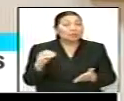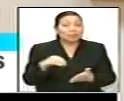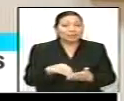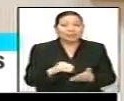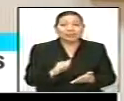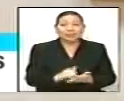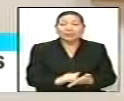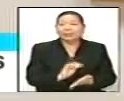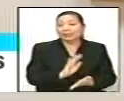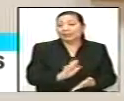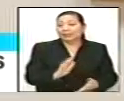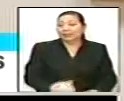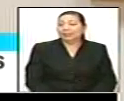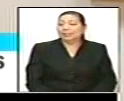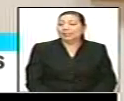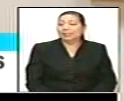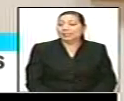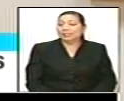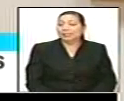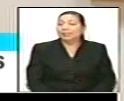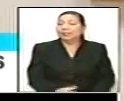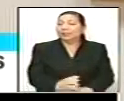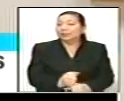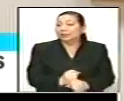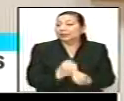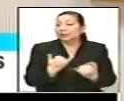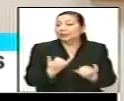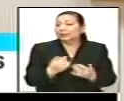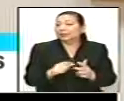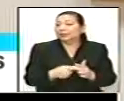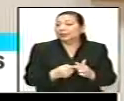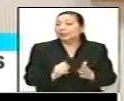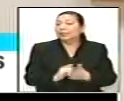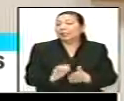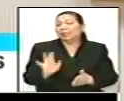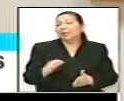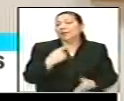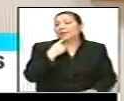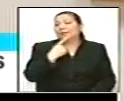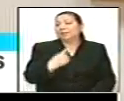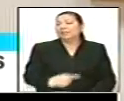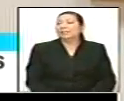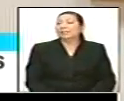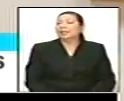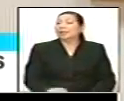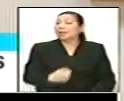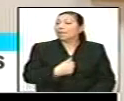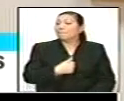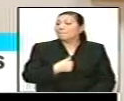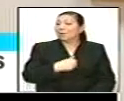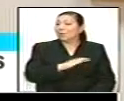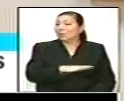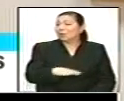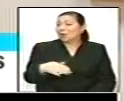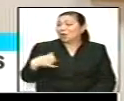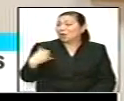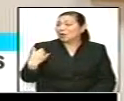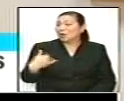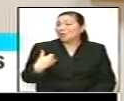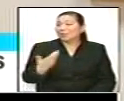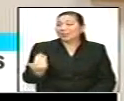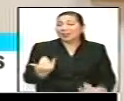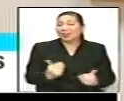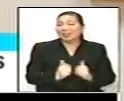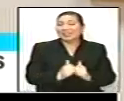requieren que se haga realidad estas iniciativas que ellos proponen. Y a los propios niños, niñas y adolescentes que